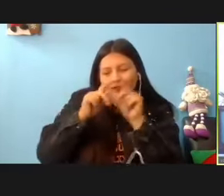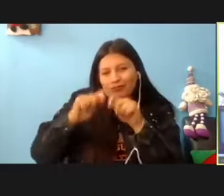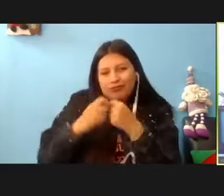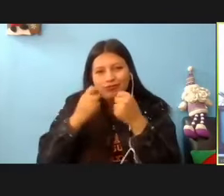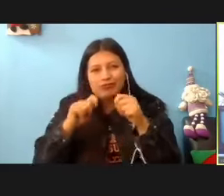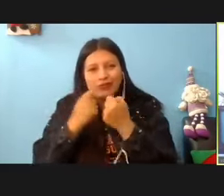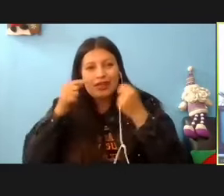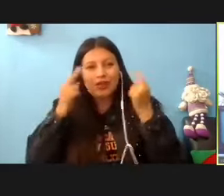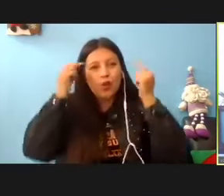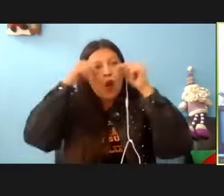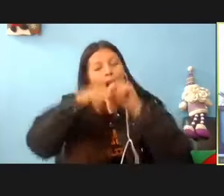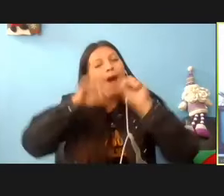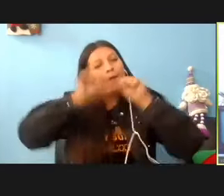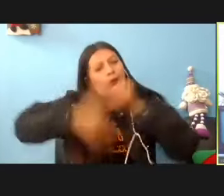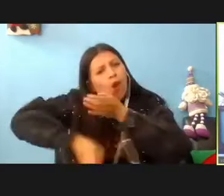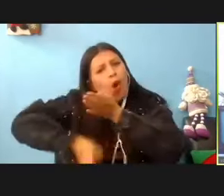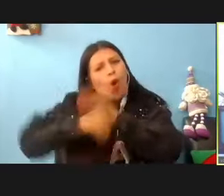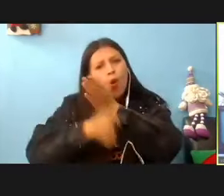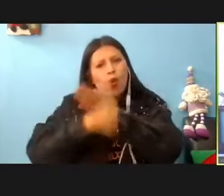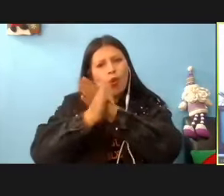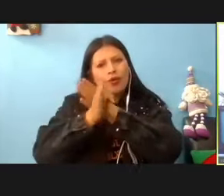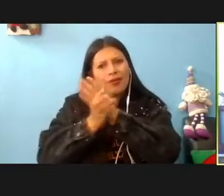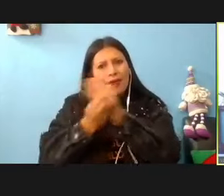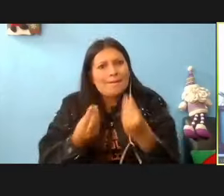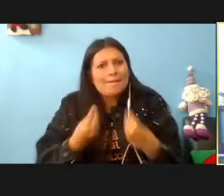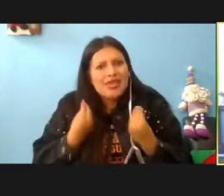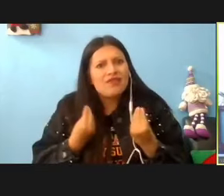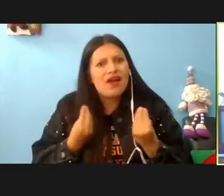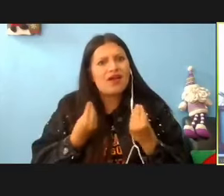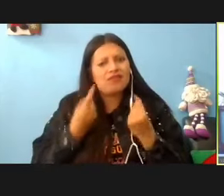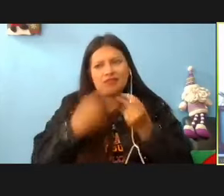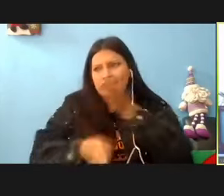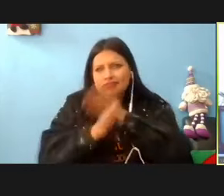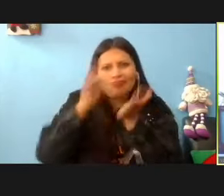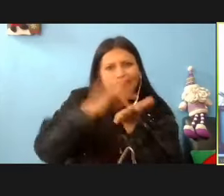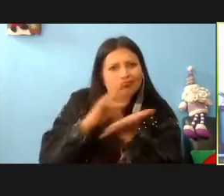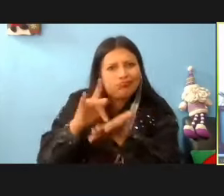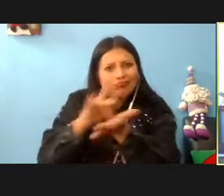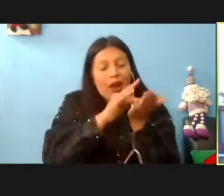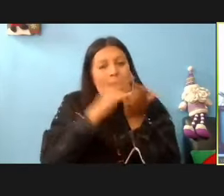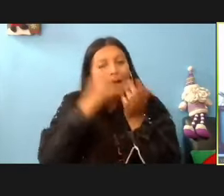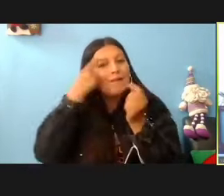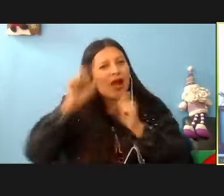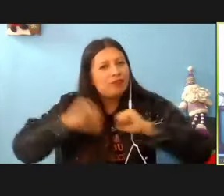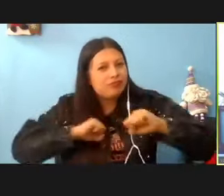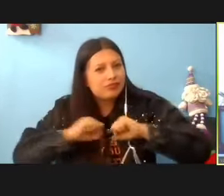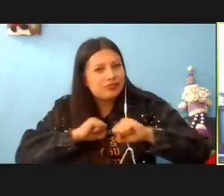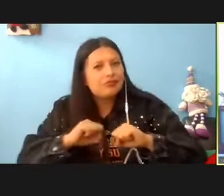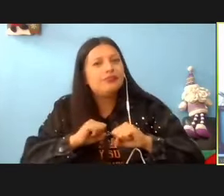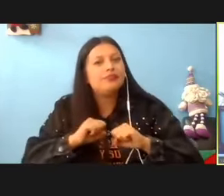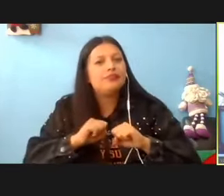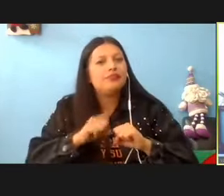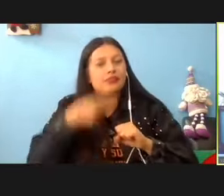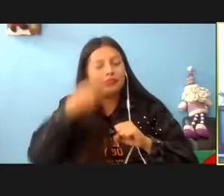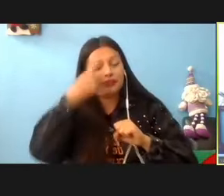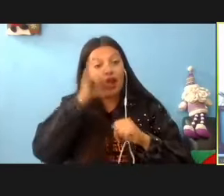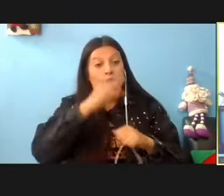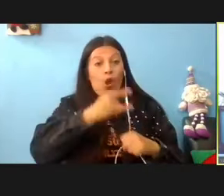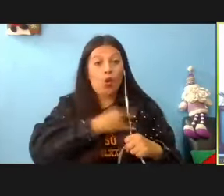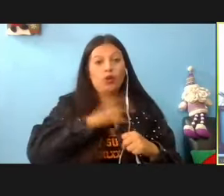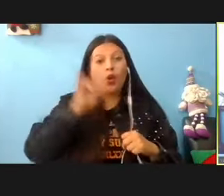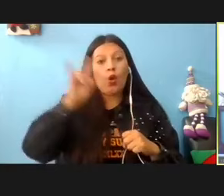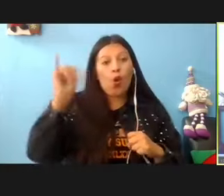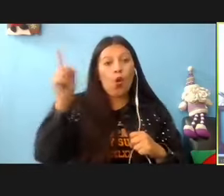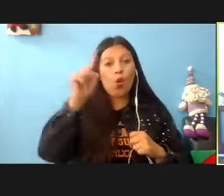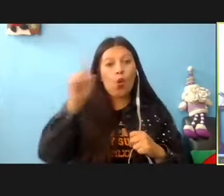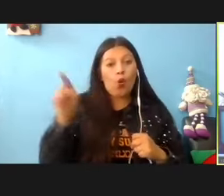encuentro pueda continuar activa, muy, muy activa. Para eso, pues, la Universidad Industrial de